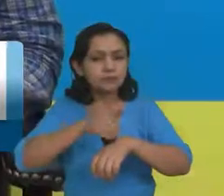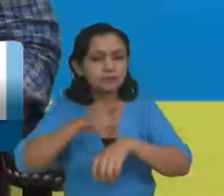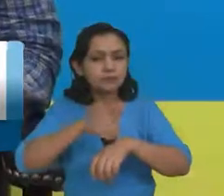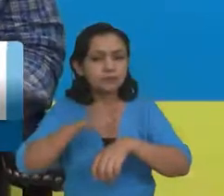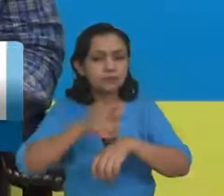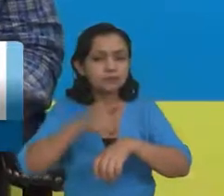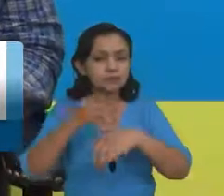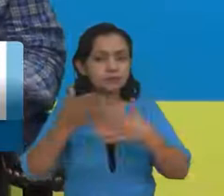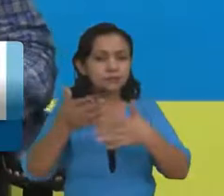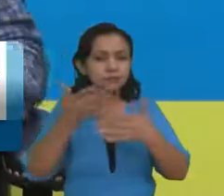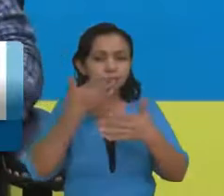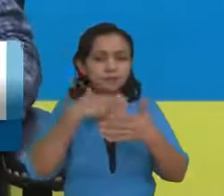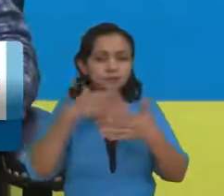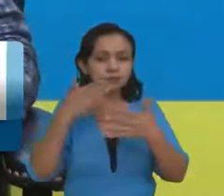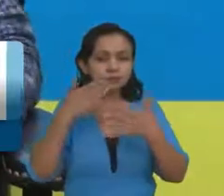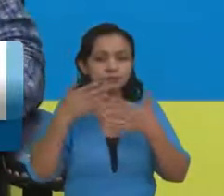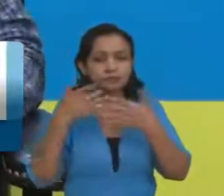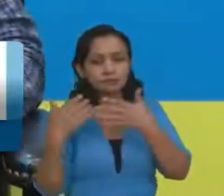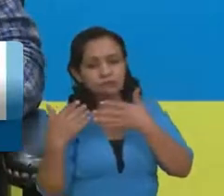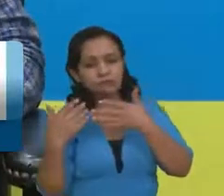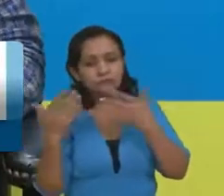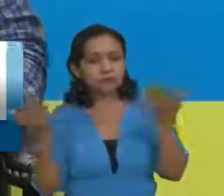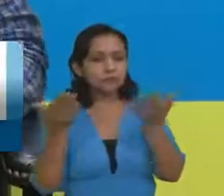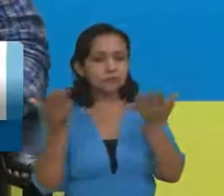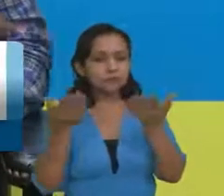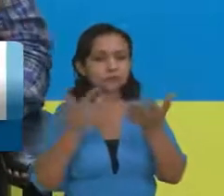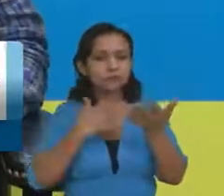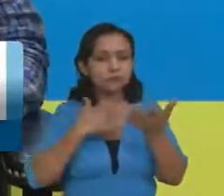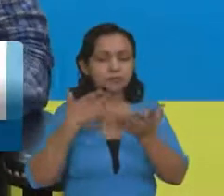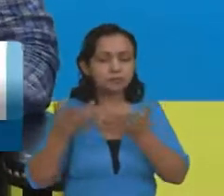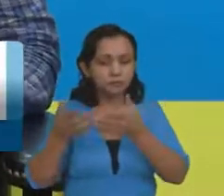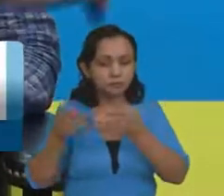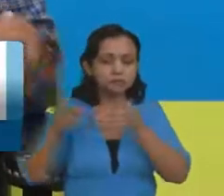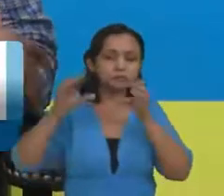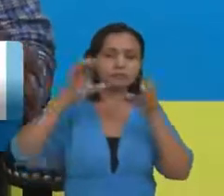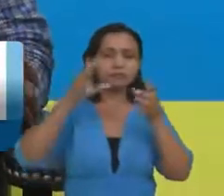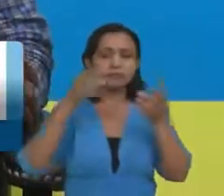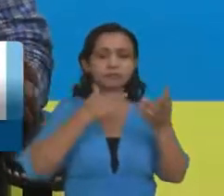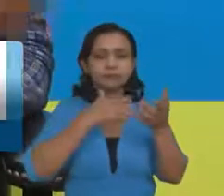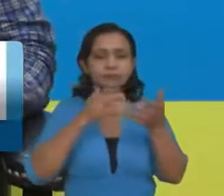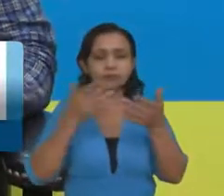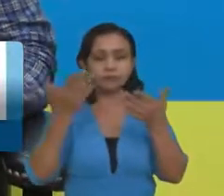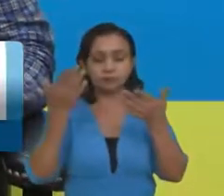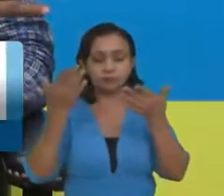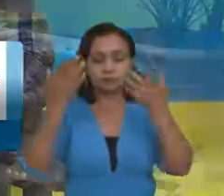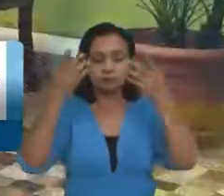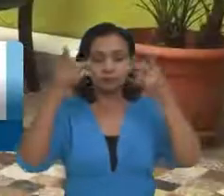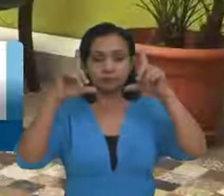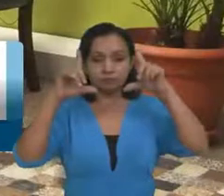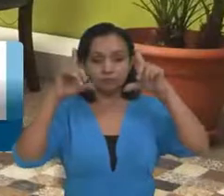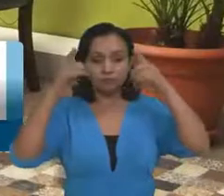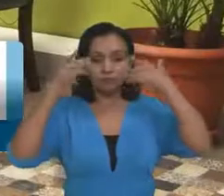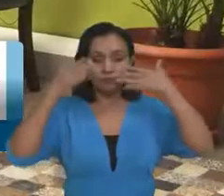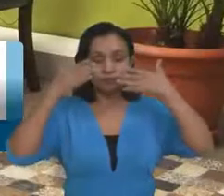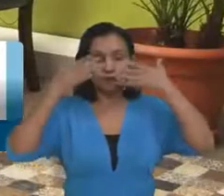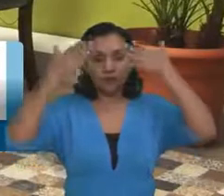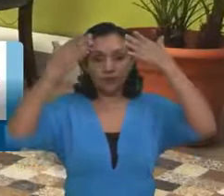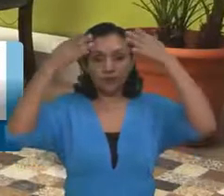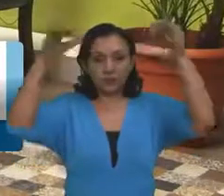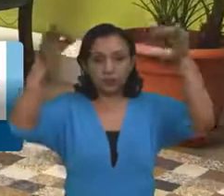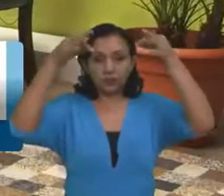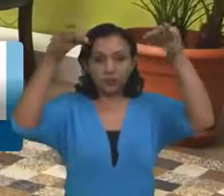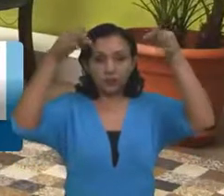hueso está mal, solo está decaído? Y necesita reacomodo. ¿Es necesario la radiografía, por ejemplo? Porque hay personas